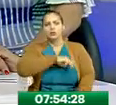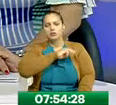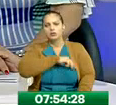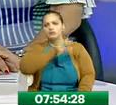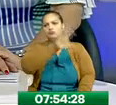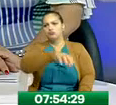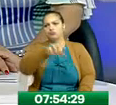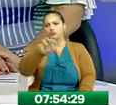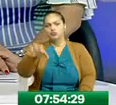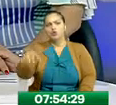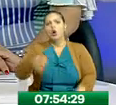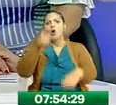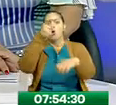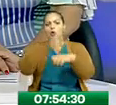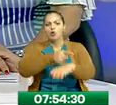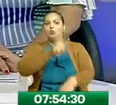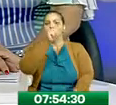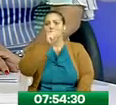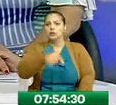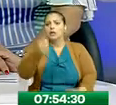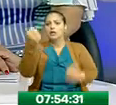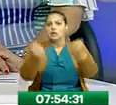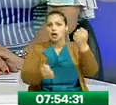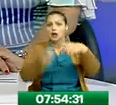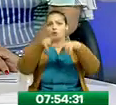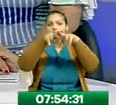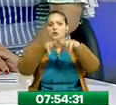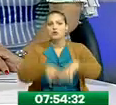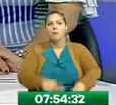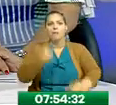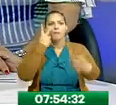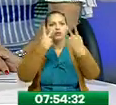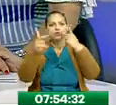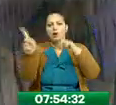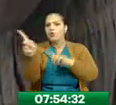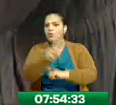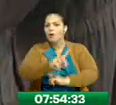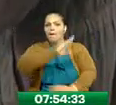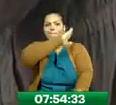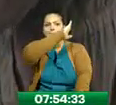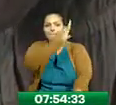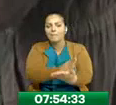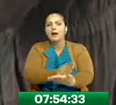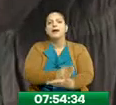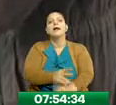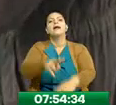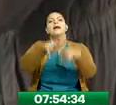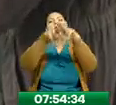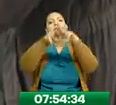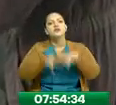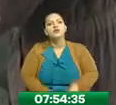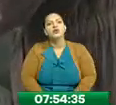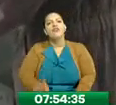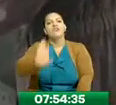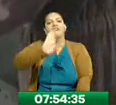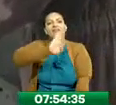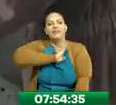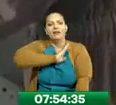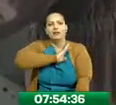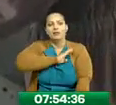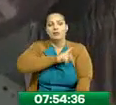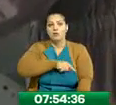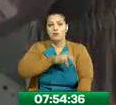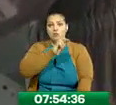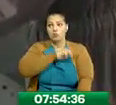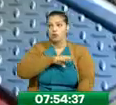los centros de revisión. Carlos Julio Grumendi nos tiene los detalles. El plazo establecido por la Agencia Nacional de